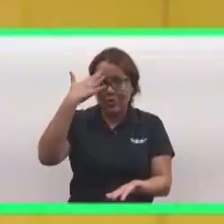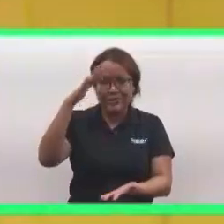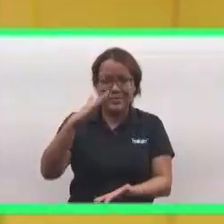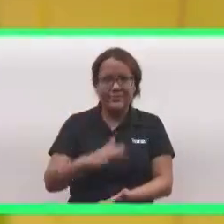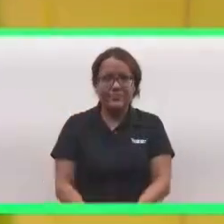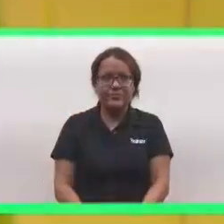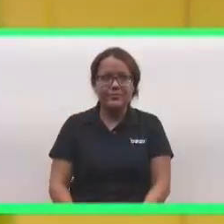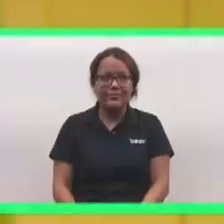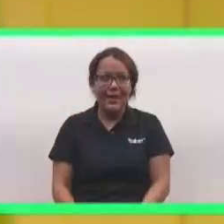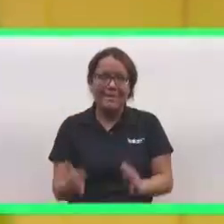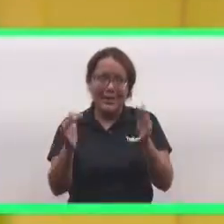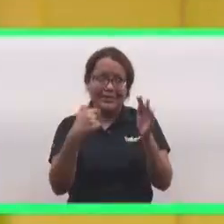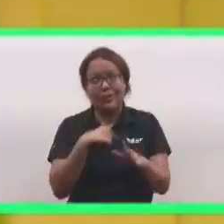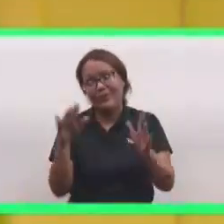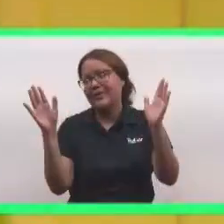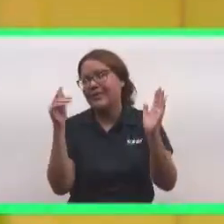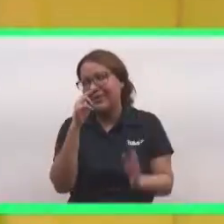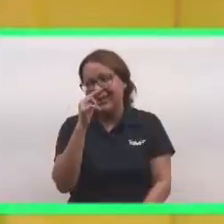Igual que el dueño quizás, vea.